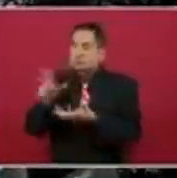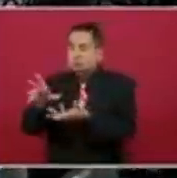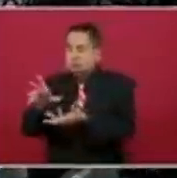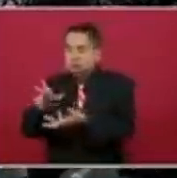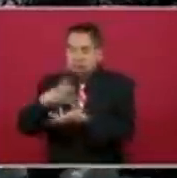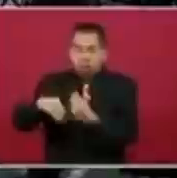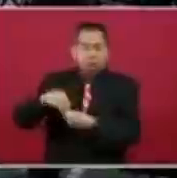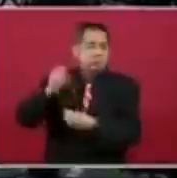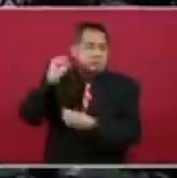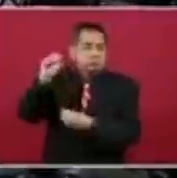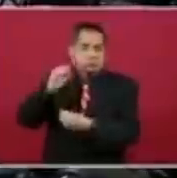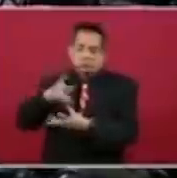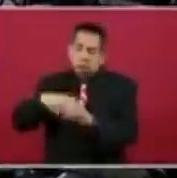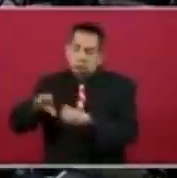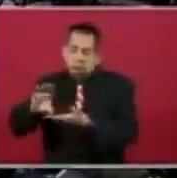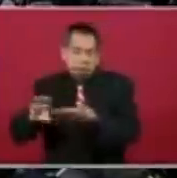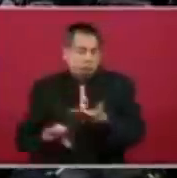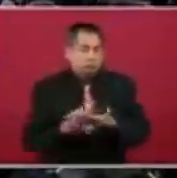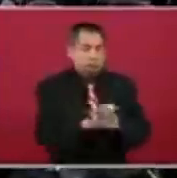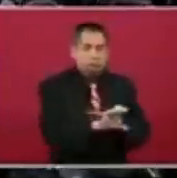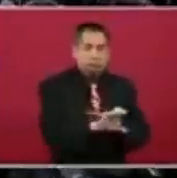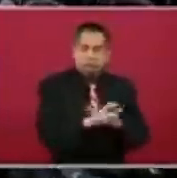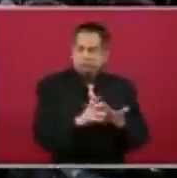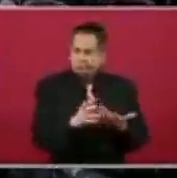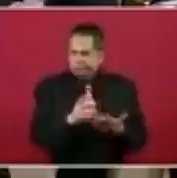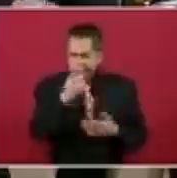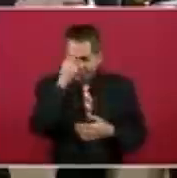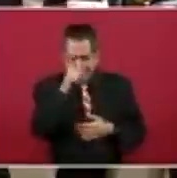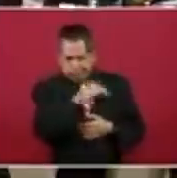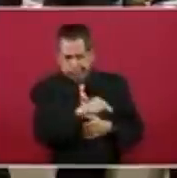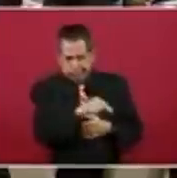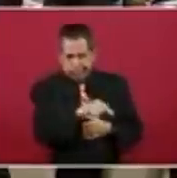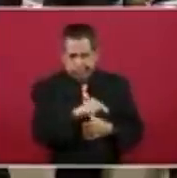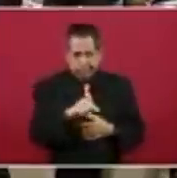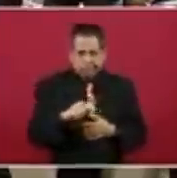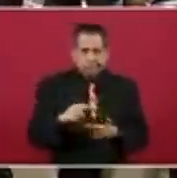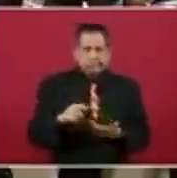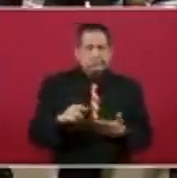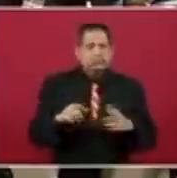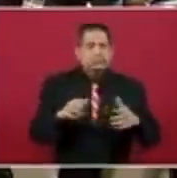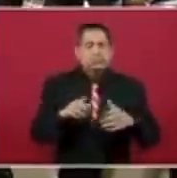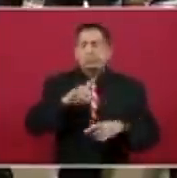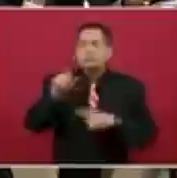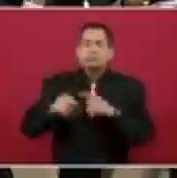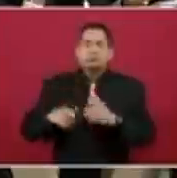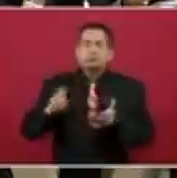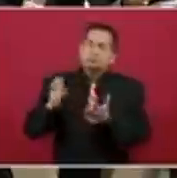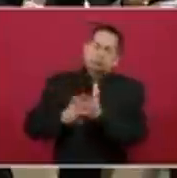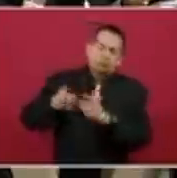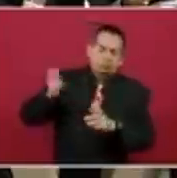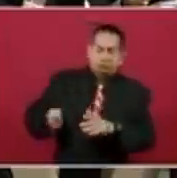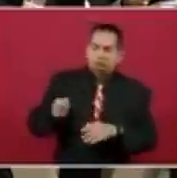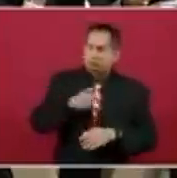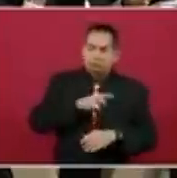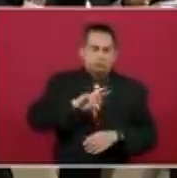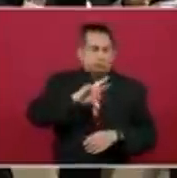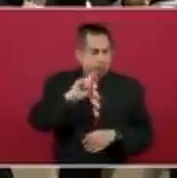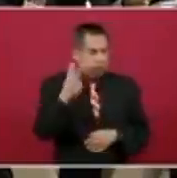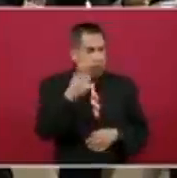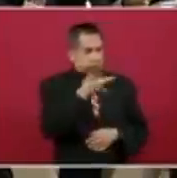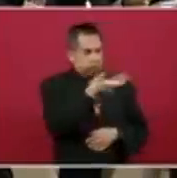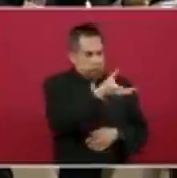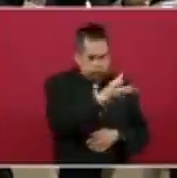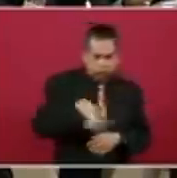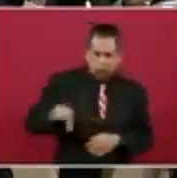sindicato petrolero. Después se les sentenció a hacer ese pago, esa devolución del dinero